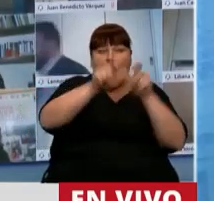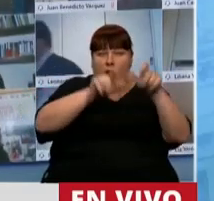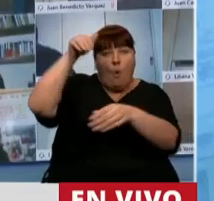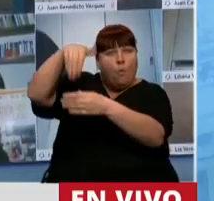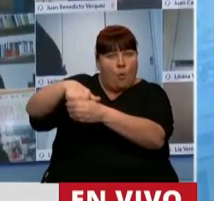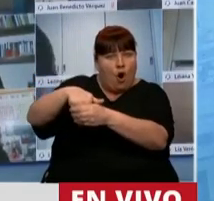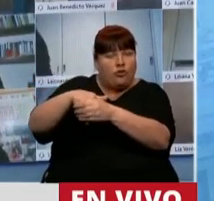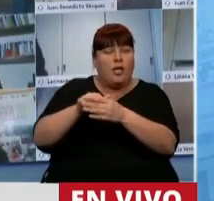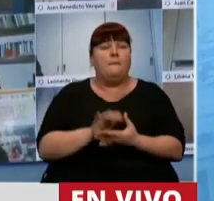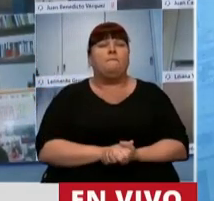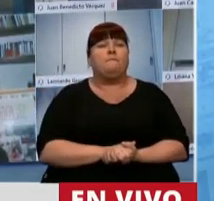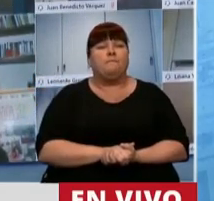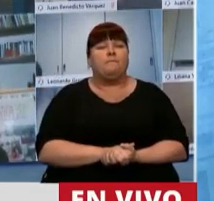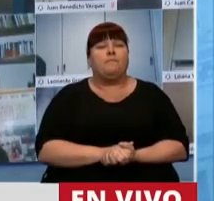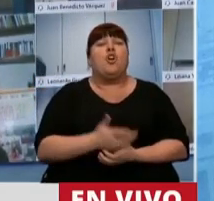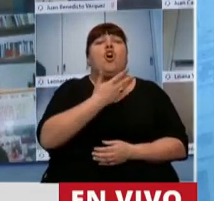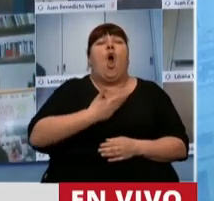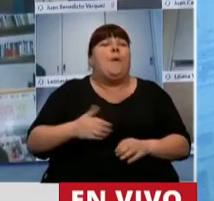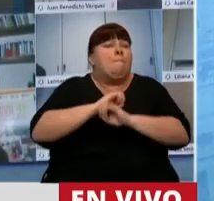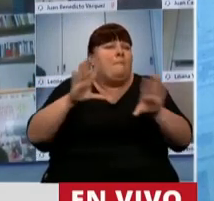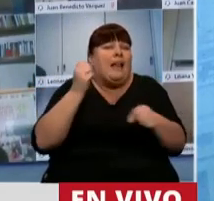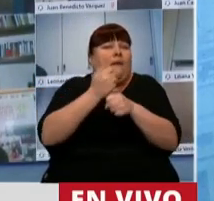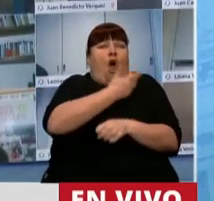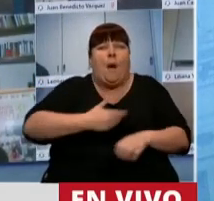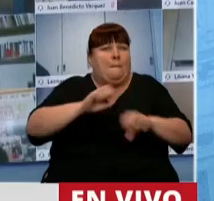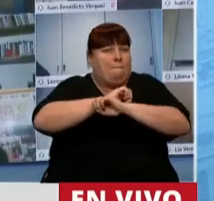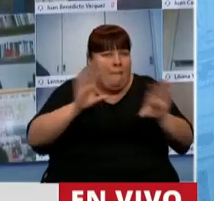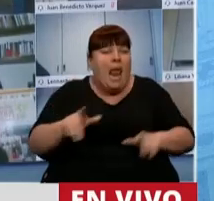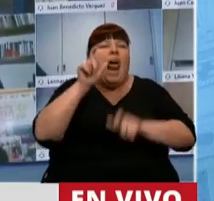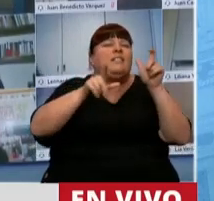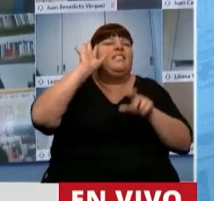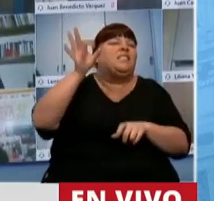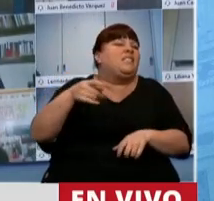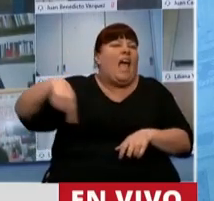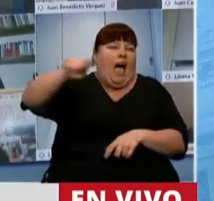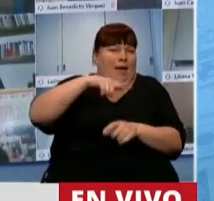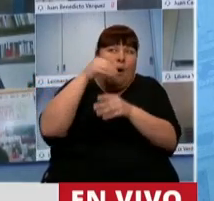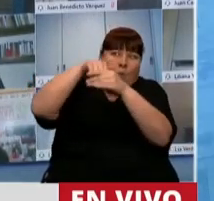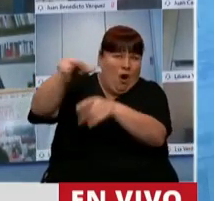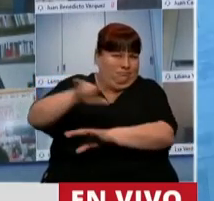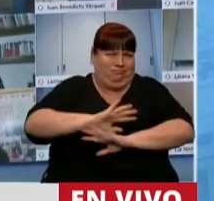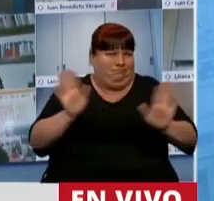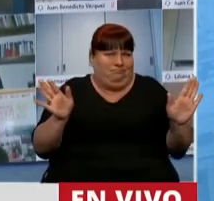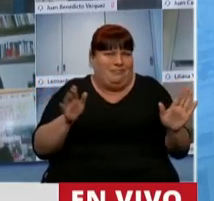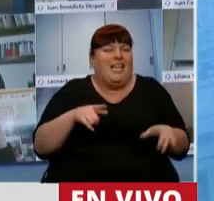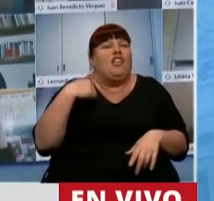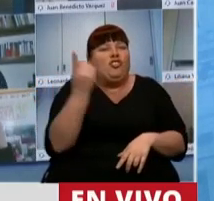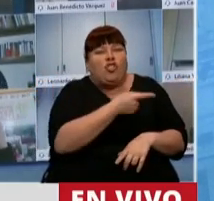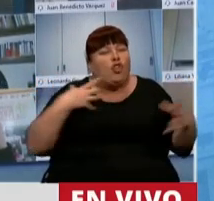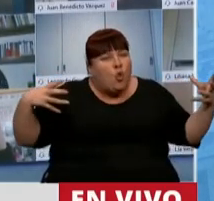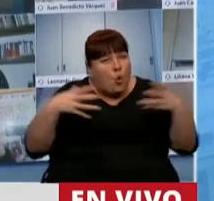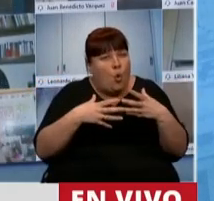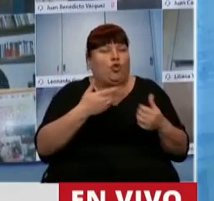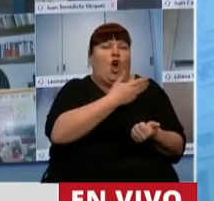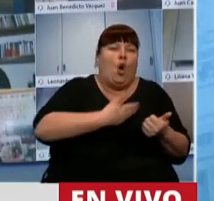soberano, y gobernó mal, gestionó mal. La gente ya sabe que no son una opción. Entonces tenemos que, entre